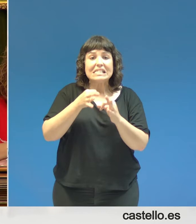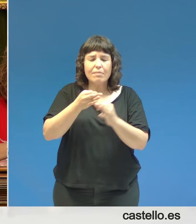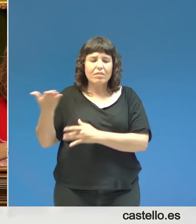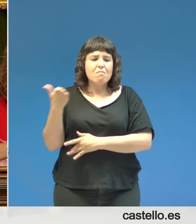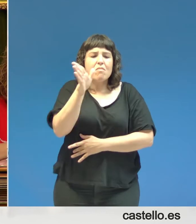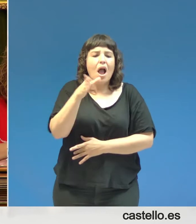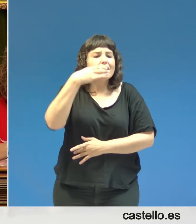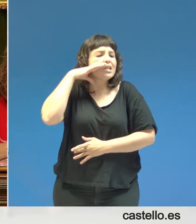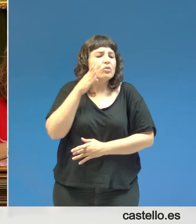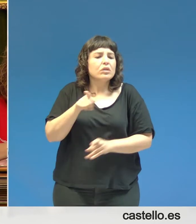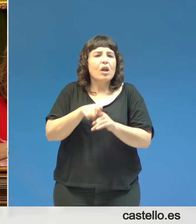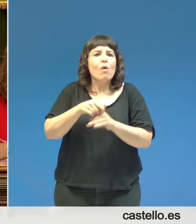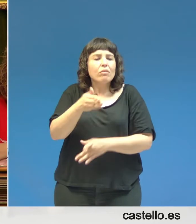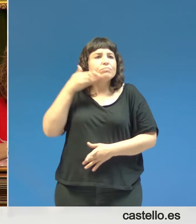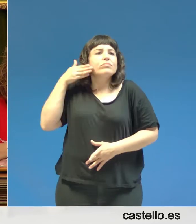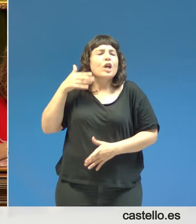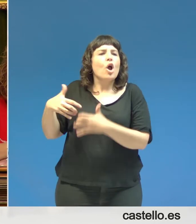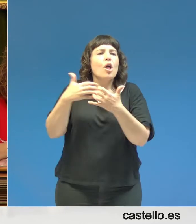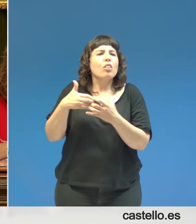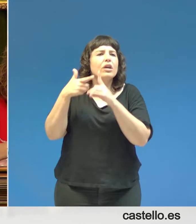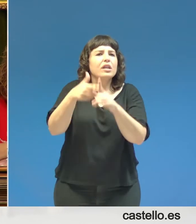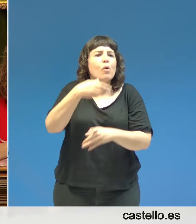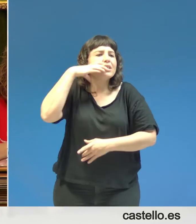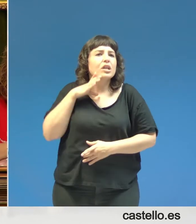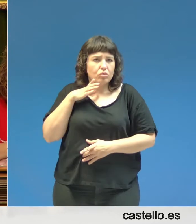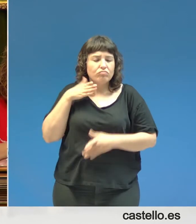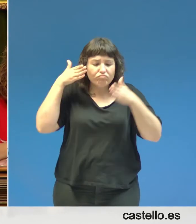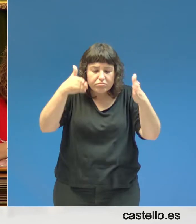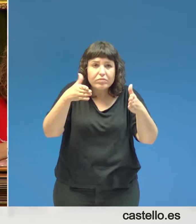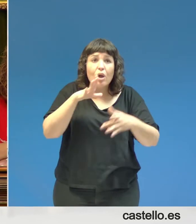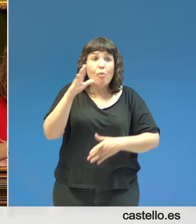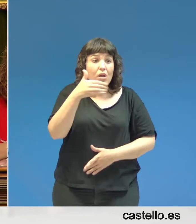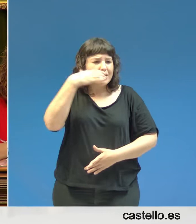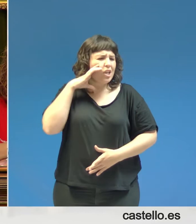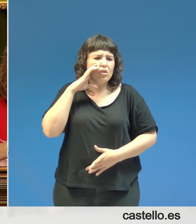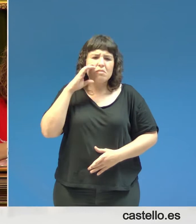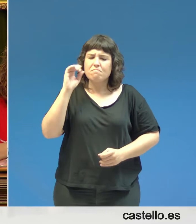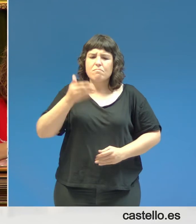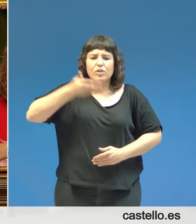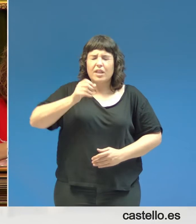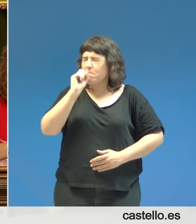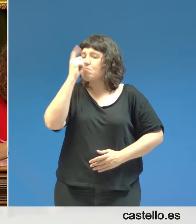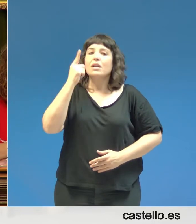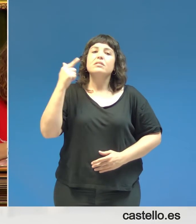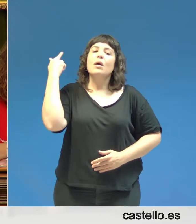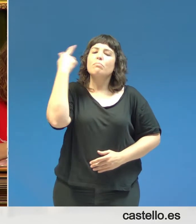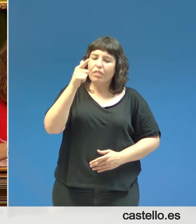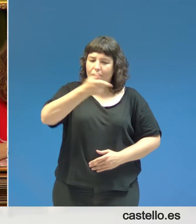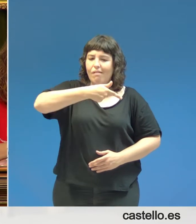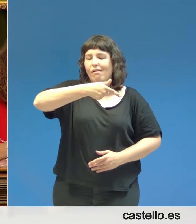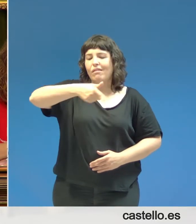Castellón, que luchéis siempre por Castellón. Castellón está por encima de cualquier cosa. Sé que lo haréis desde las